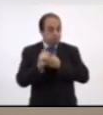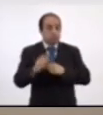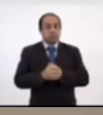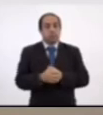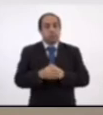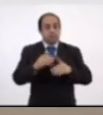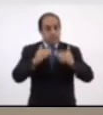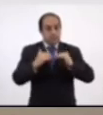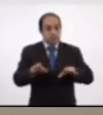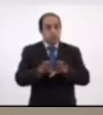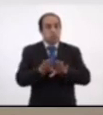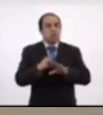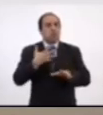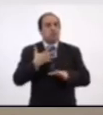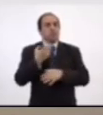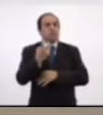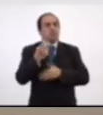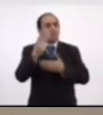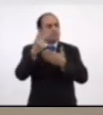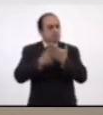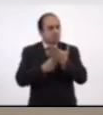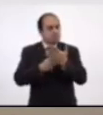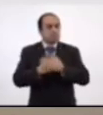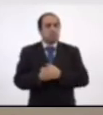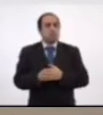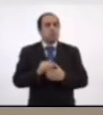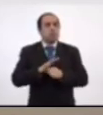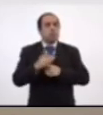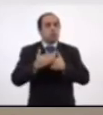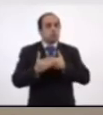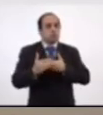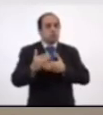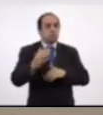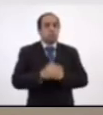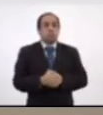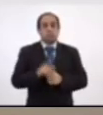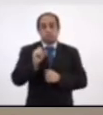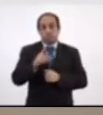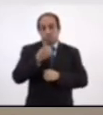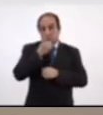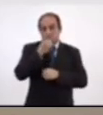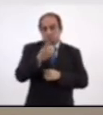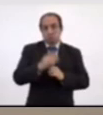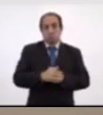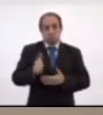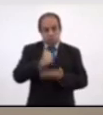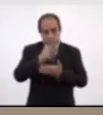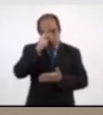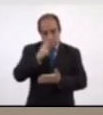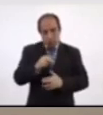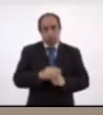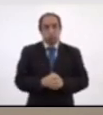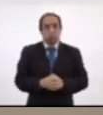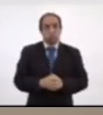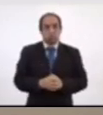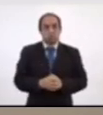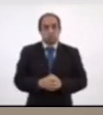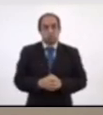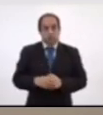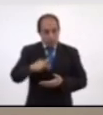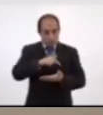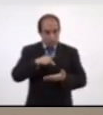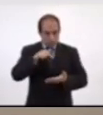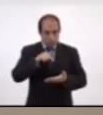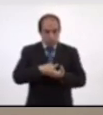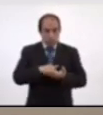el cómo vamos con esta estrategia, que también debo decirlo, en la Ciudad de México, que es uno de los